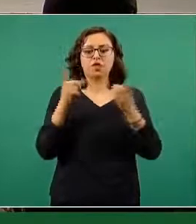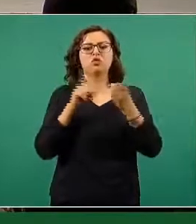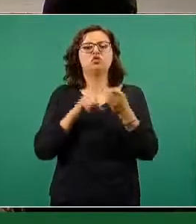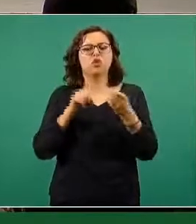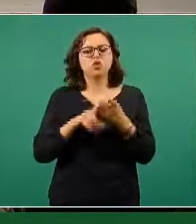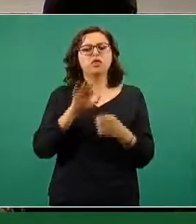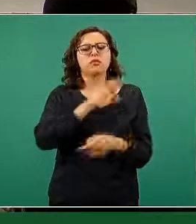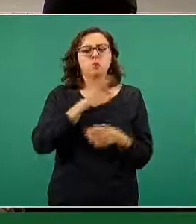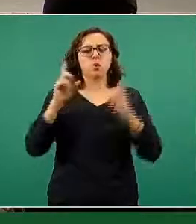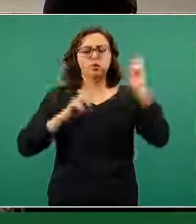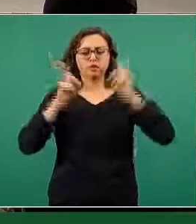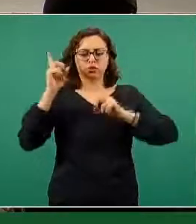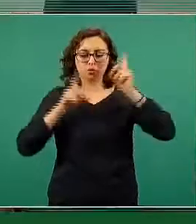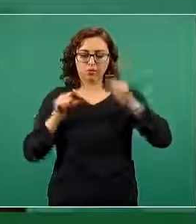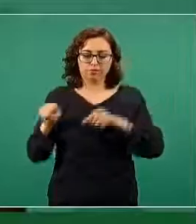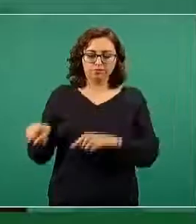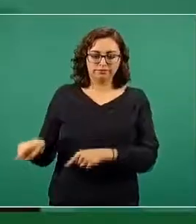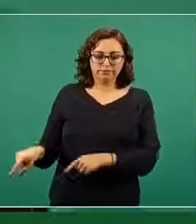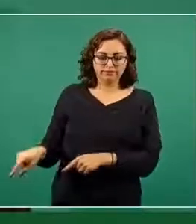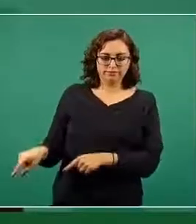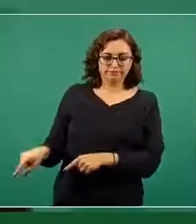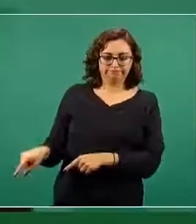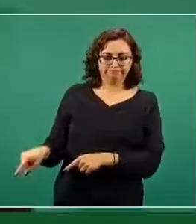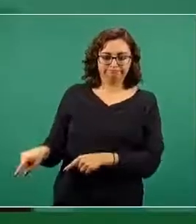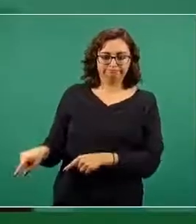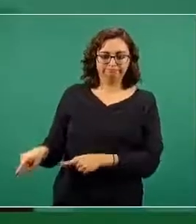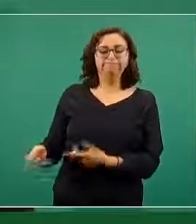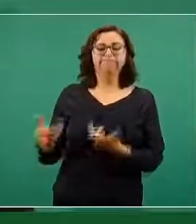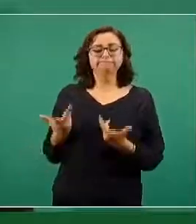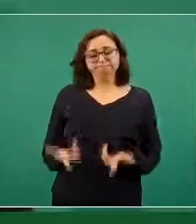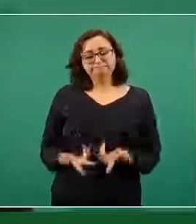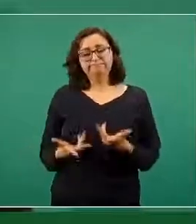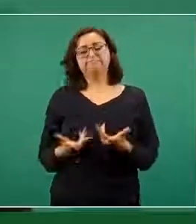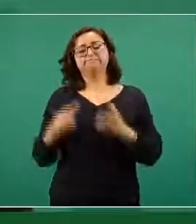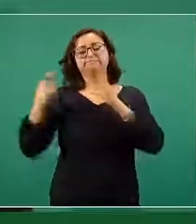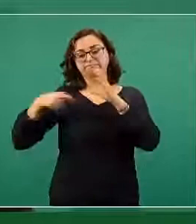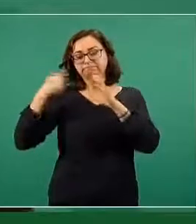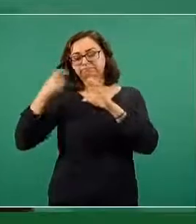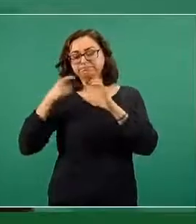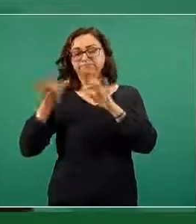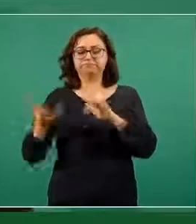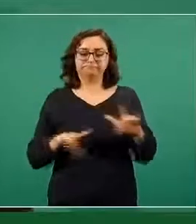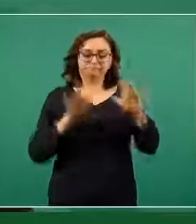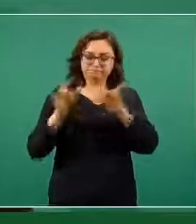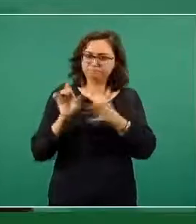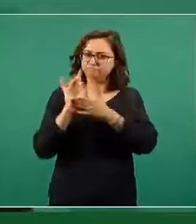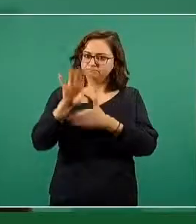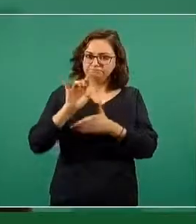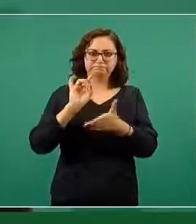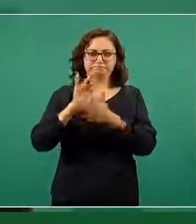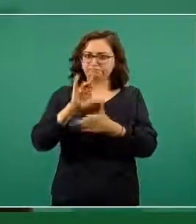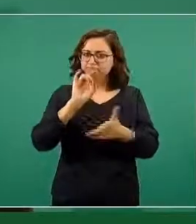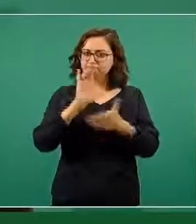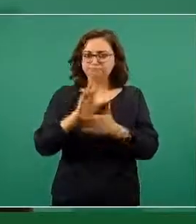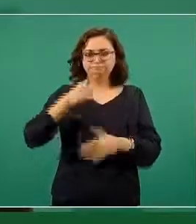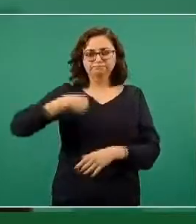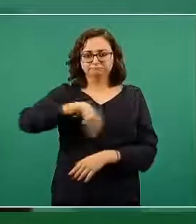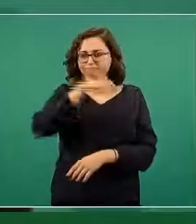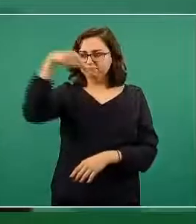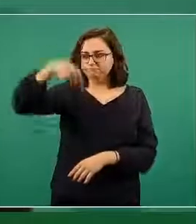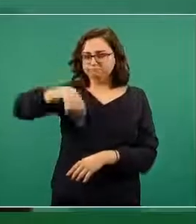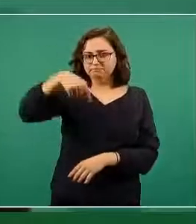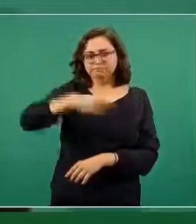buzón.covid@salud.gov.mx sus preguntas, ya sea en audio o en video. Síganlos enviando, vamos a estarlas